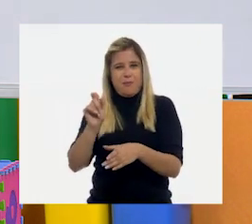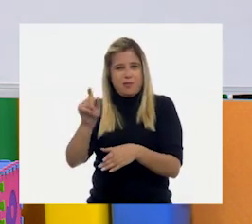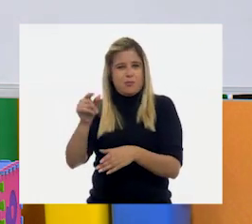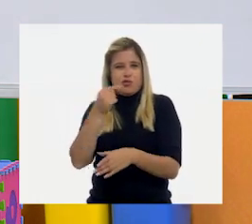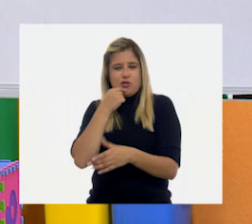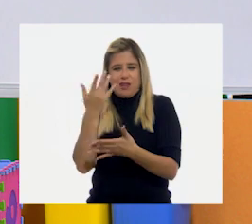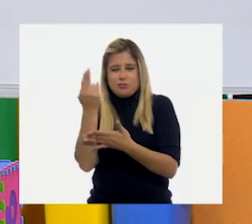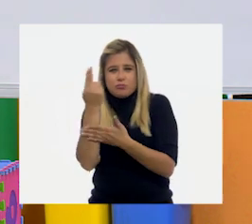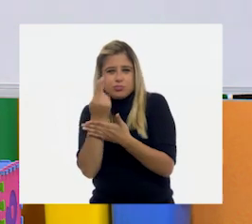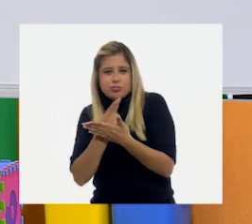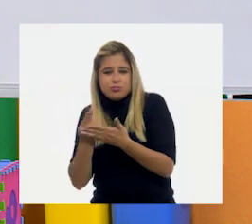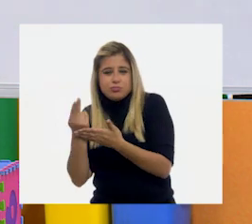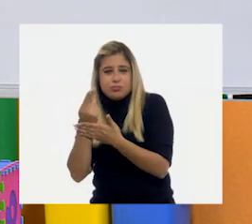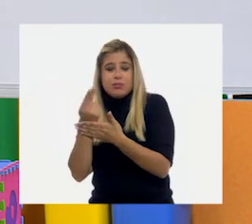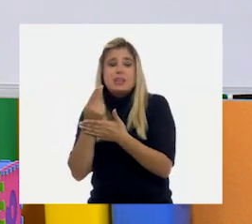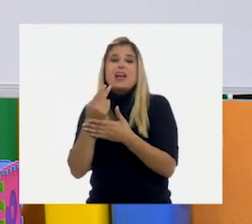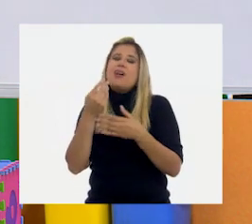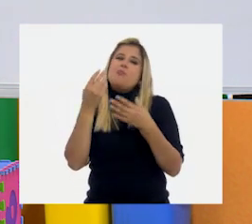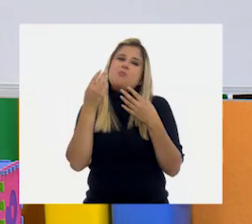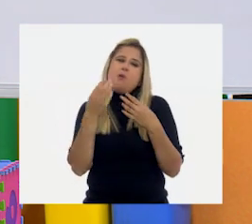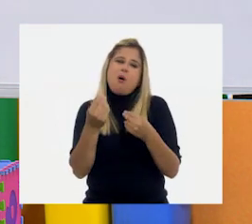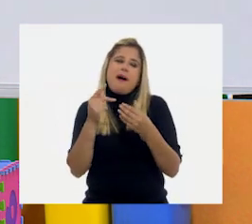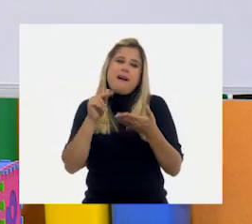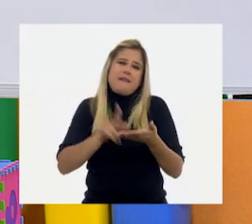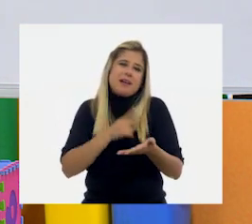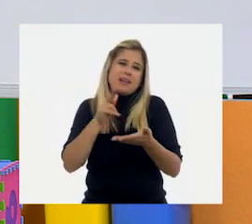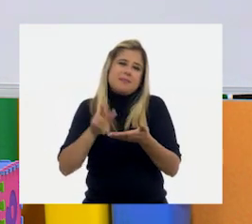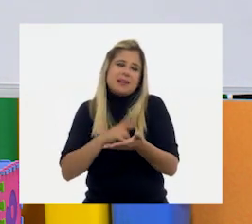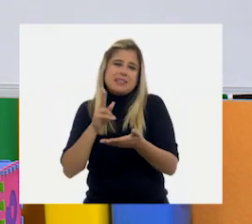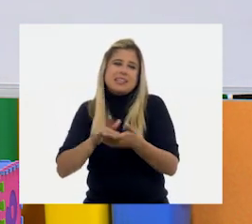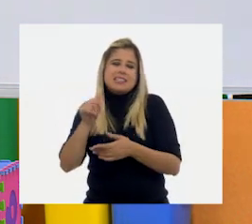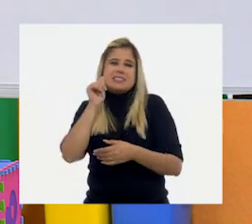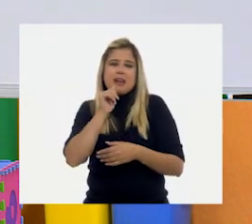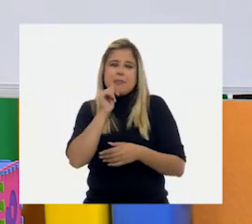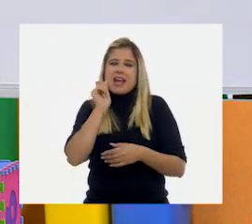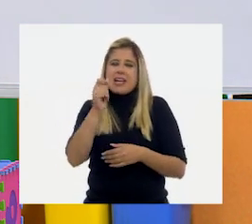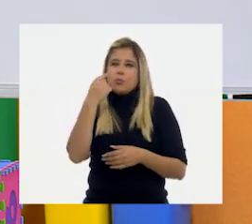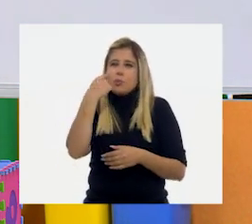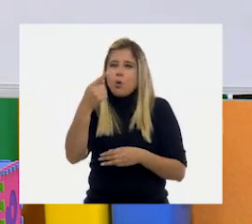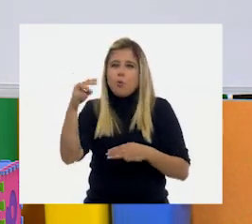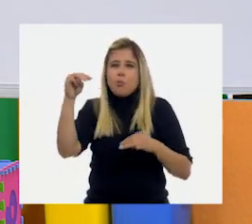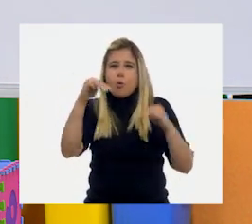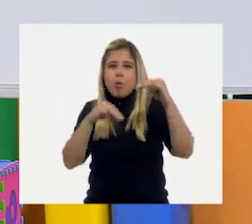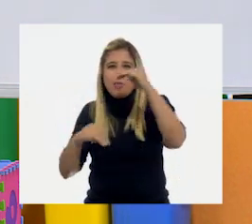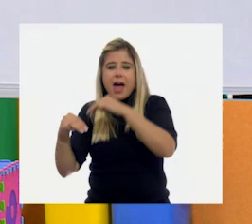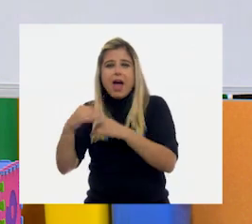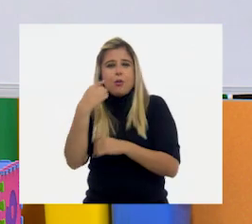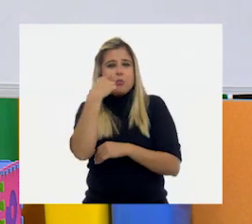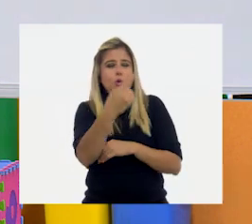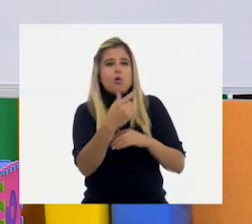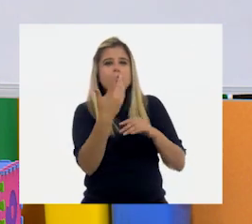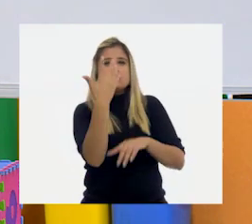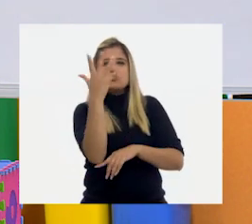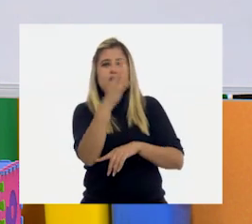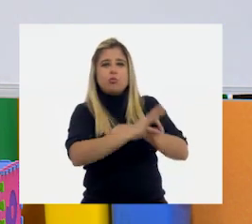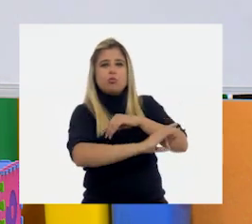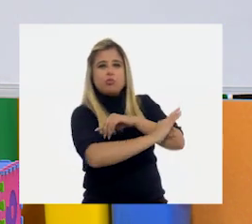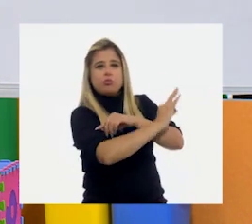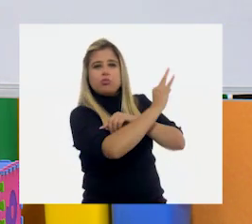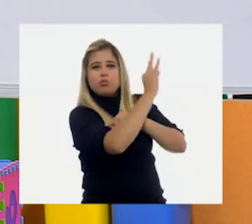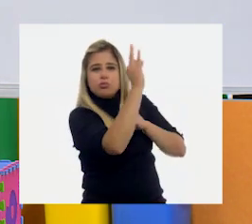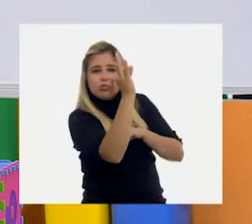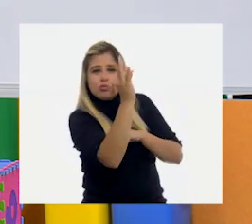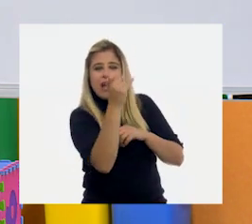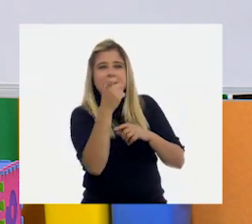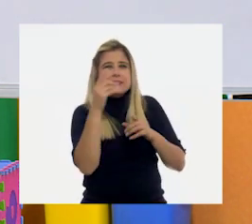niño, la mayoría de las veces ellos se guían por los cerros, por la salida del sol. Sí utilizan